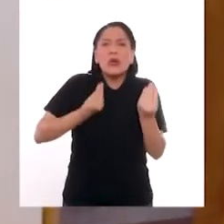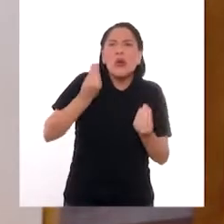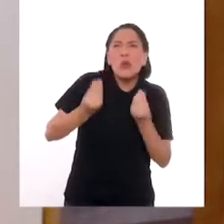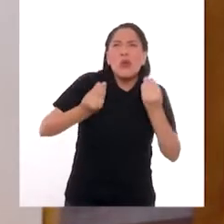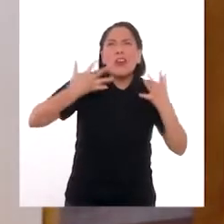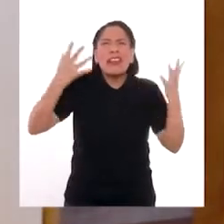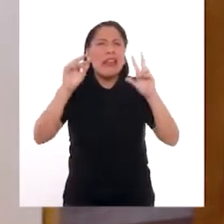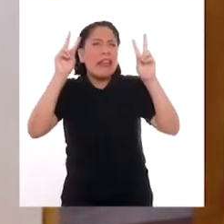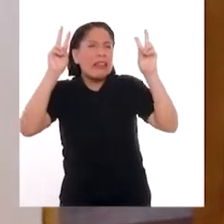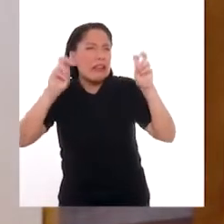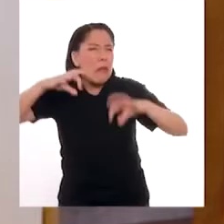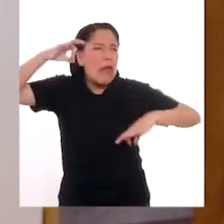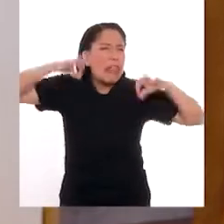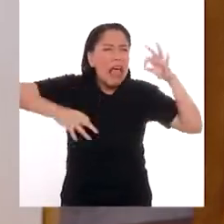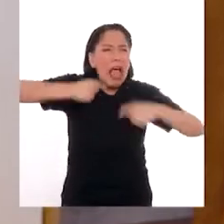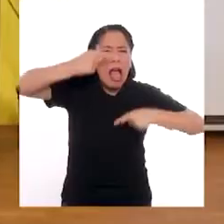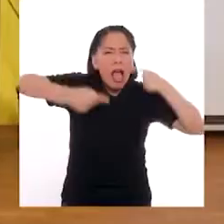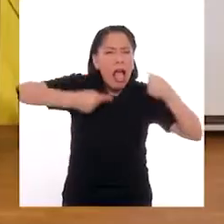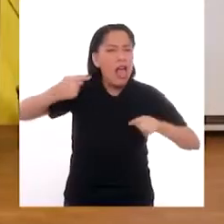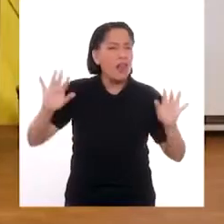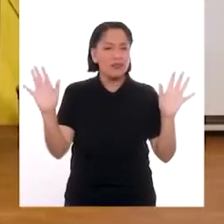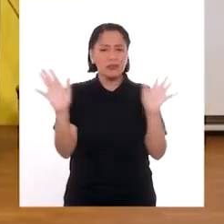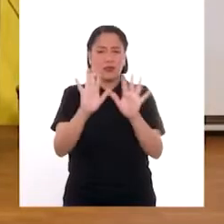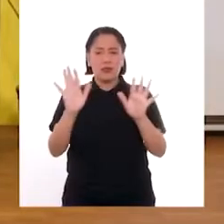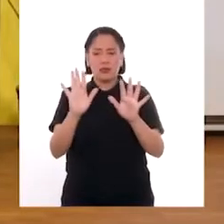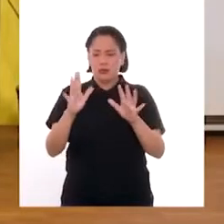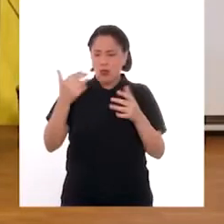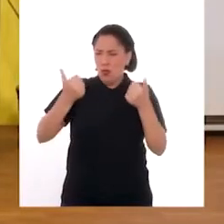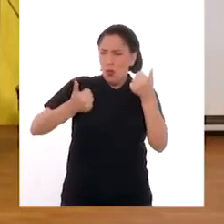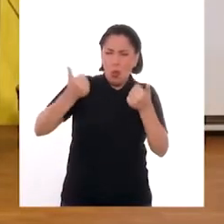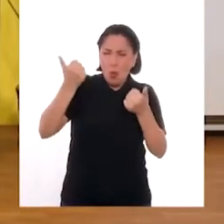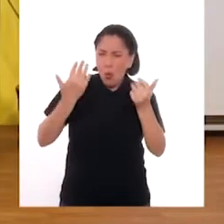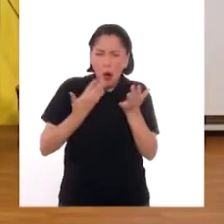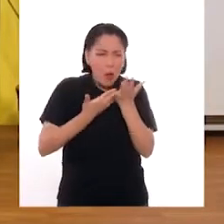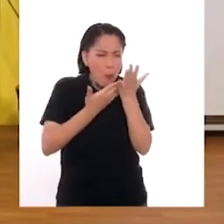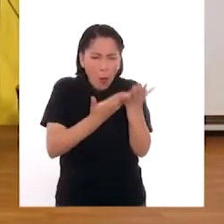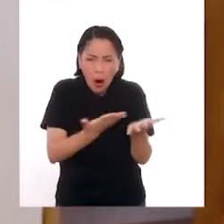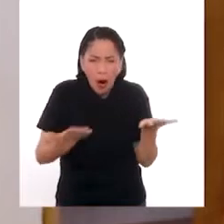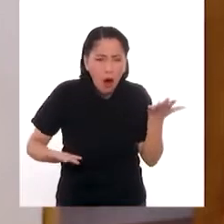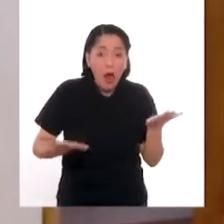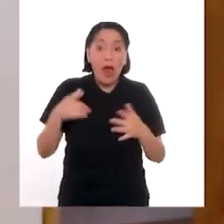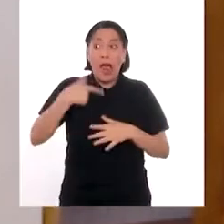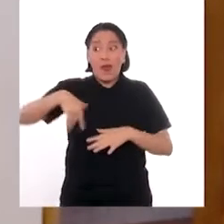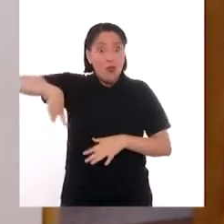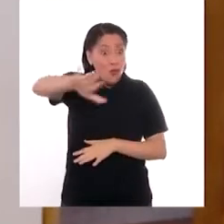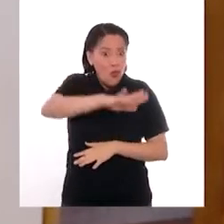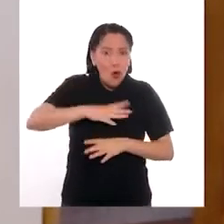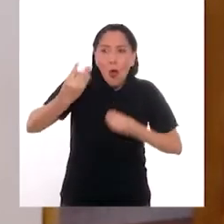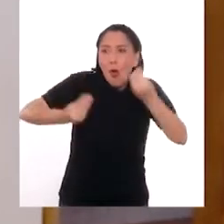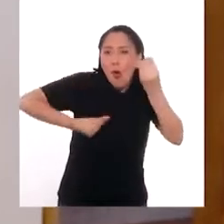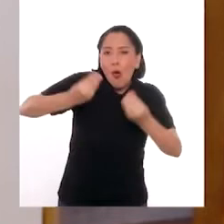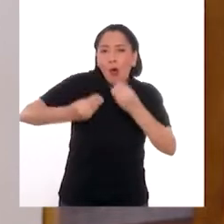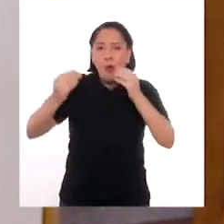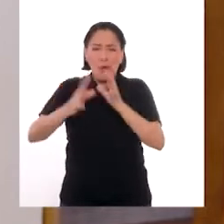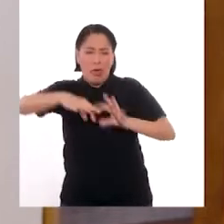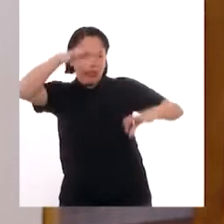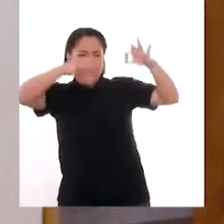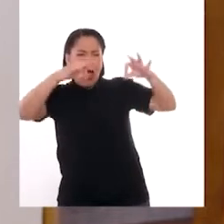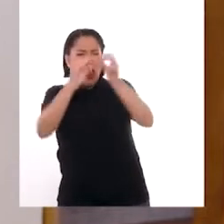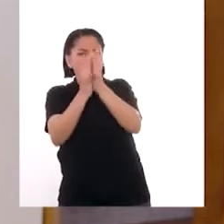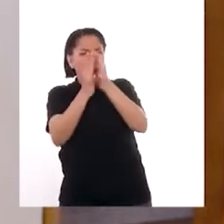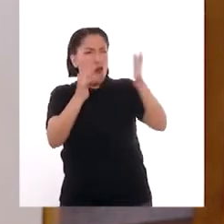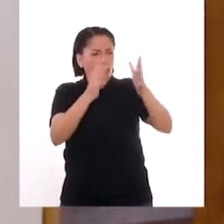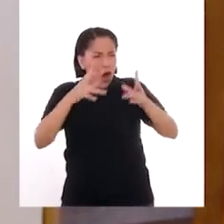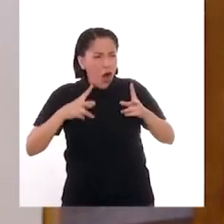queremos hablar de teatro. ¿Qué propones, Karen? ¿Qué tal si juntos hacemos una escena de una obra